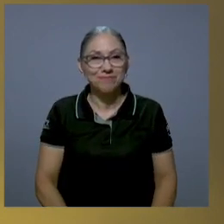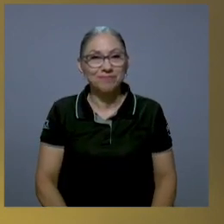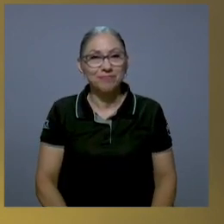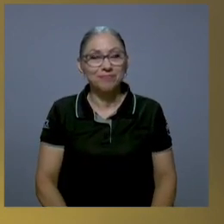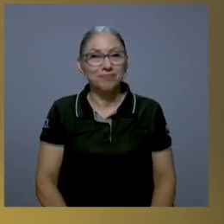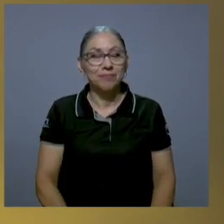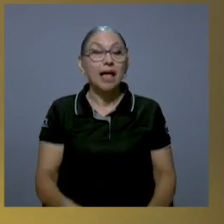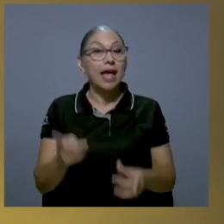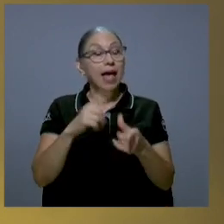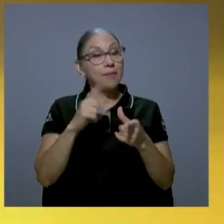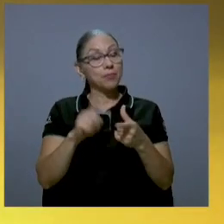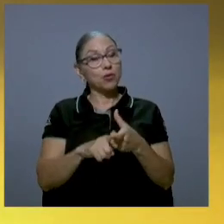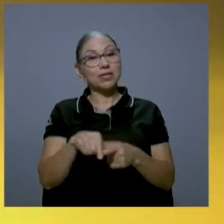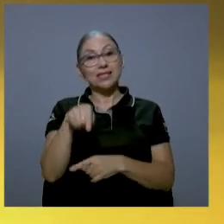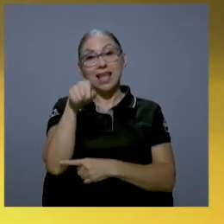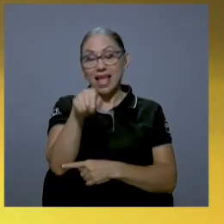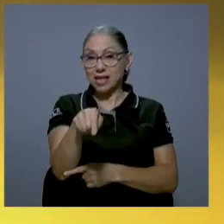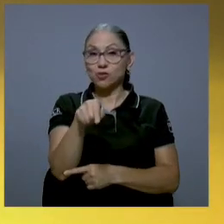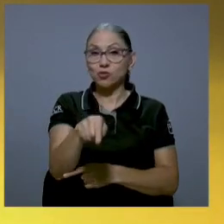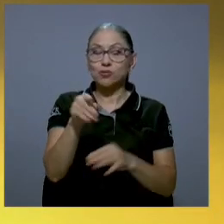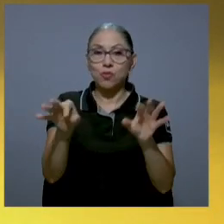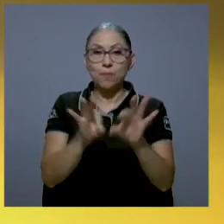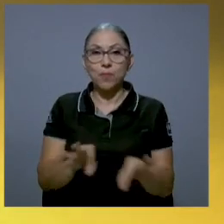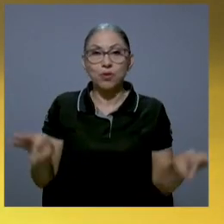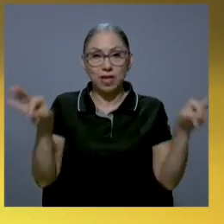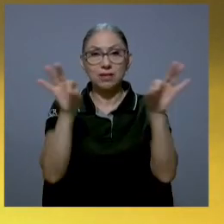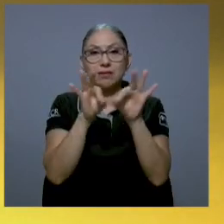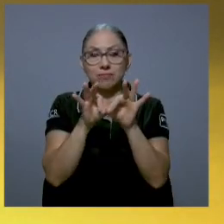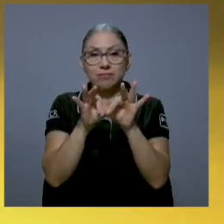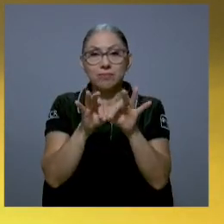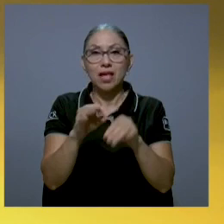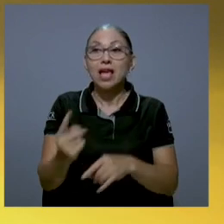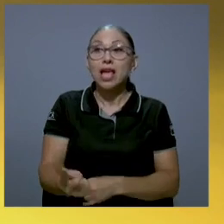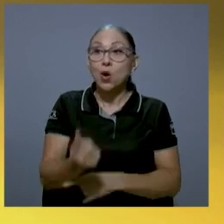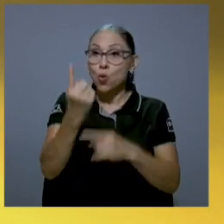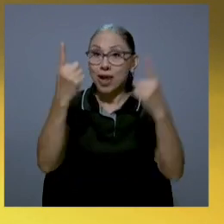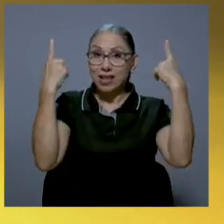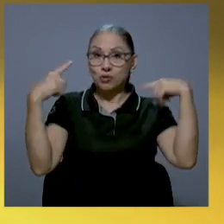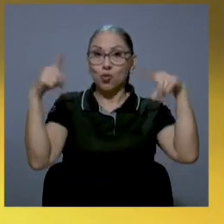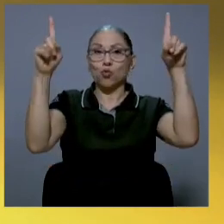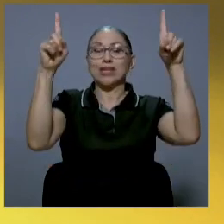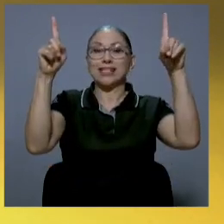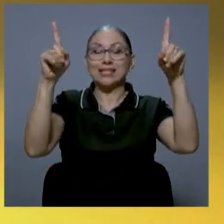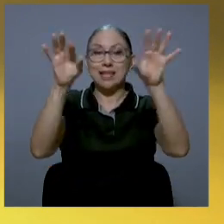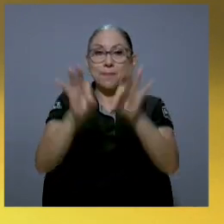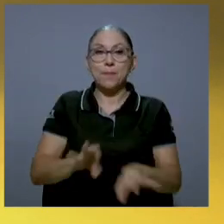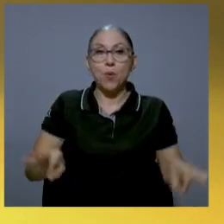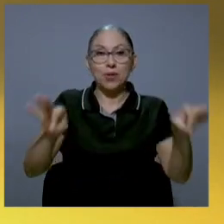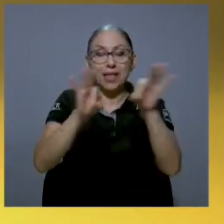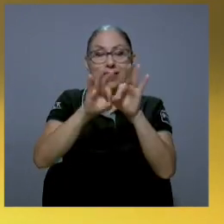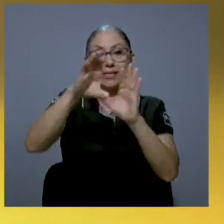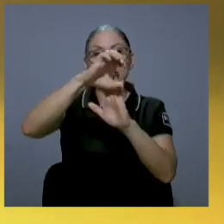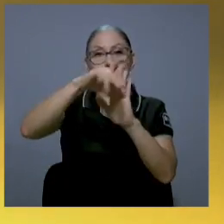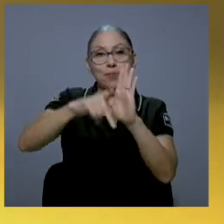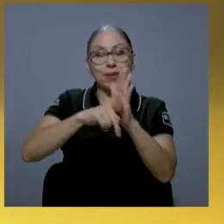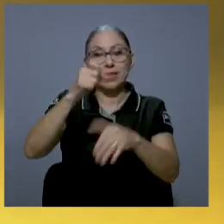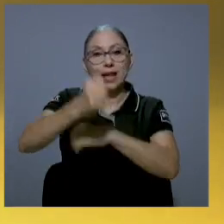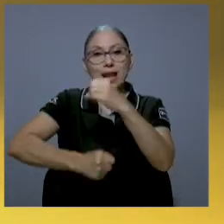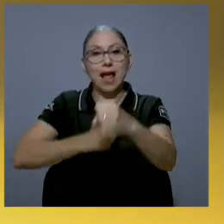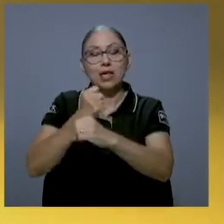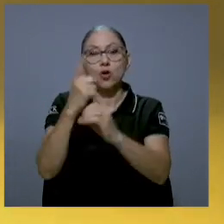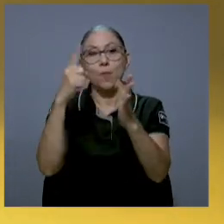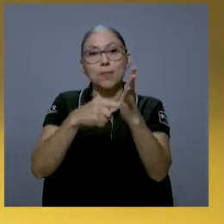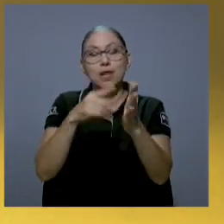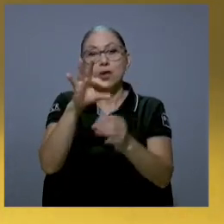Entonces me parece que eso es muy, muy importante, que una de las conquistas importantes de la Constitución del 49, el